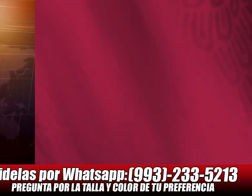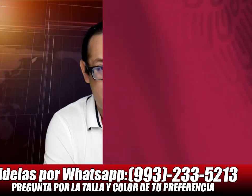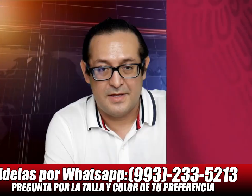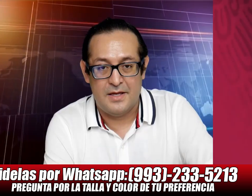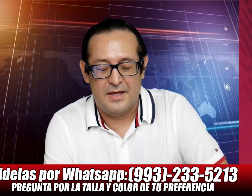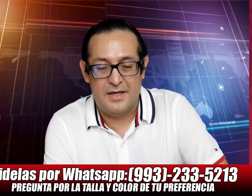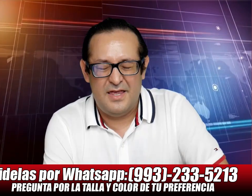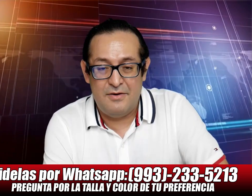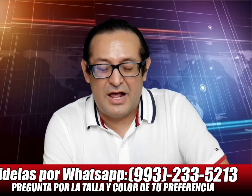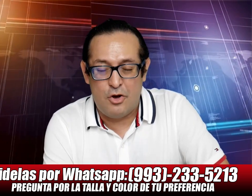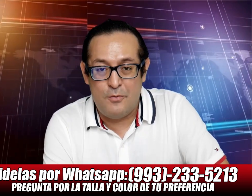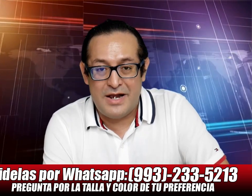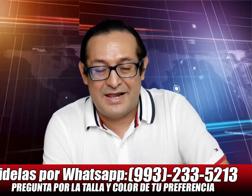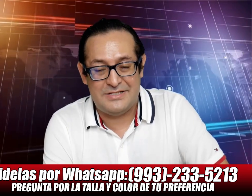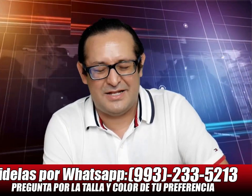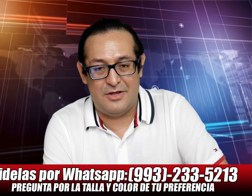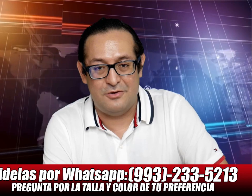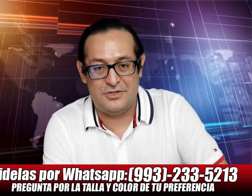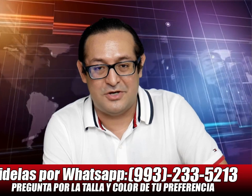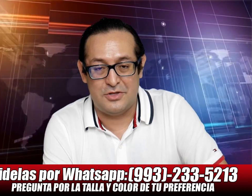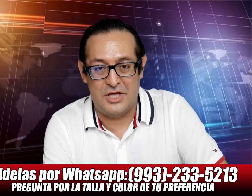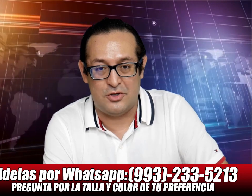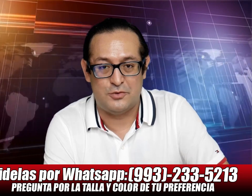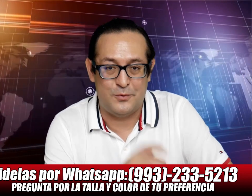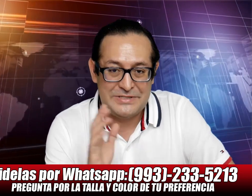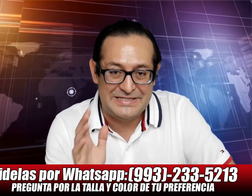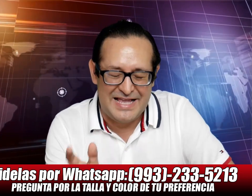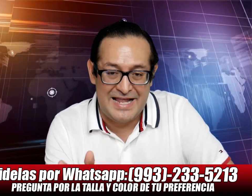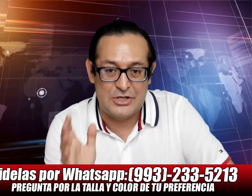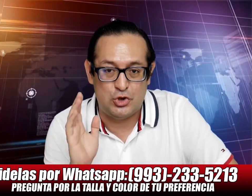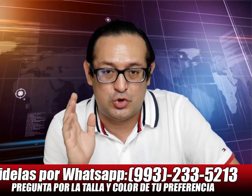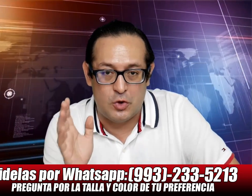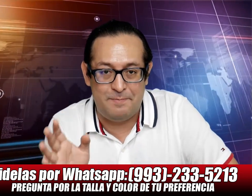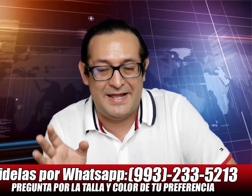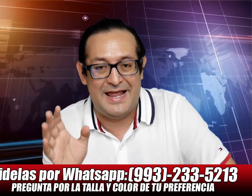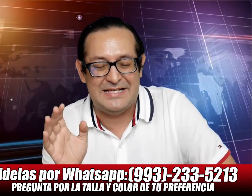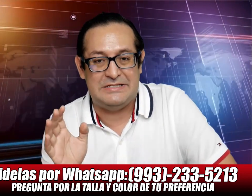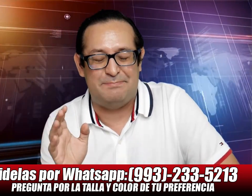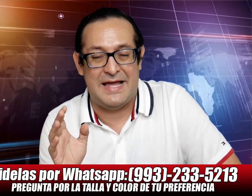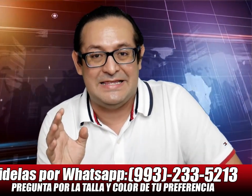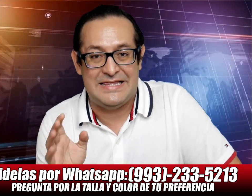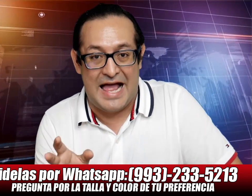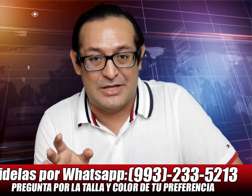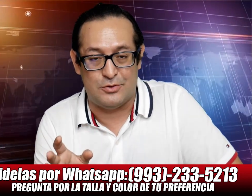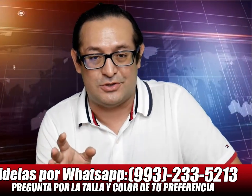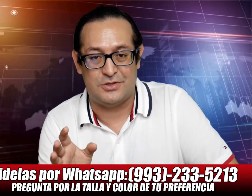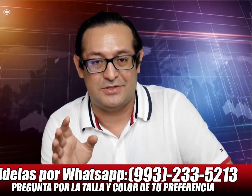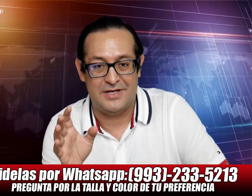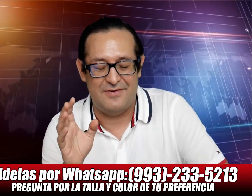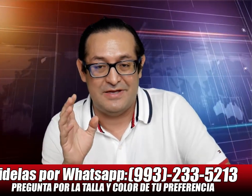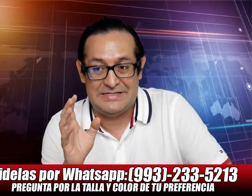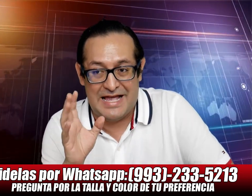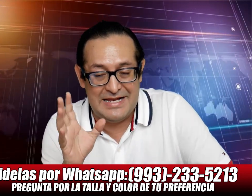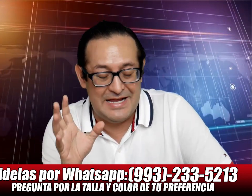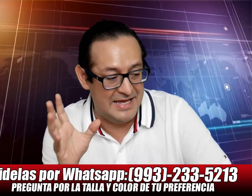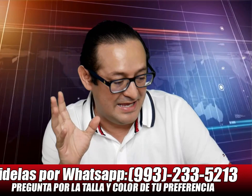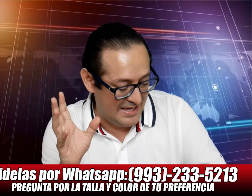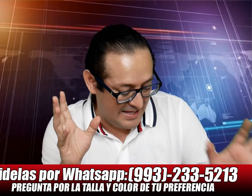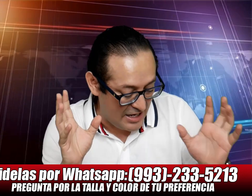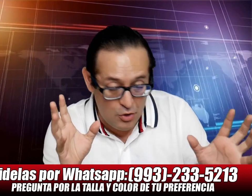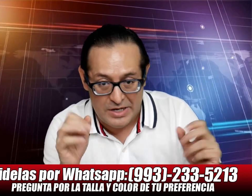relación. Y ahora, ¿cómo han reaccionado los chayoteros? Pues están súper espantados.